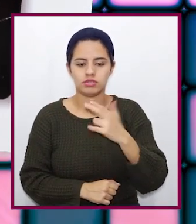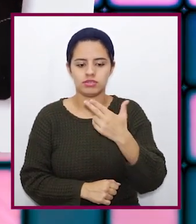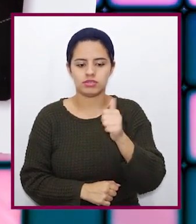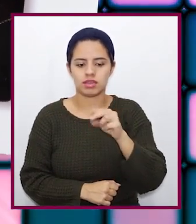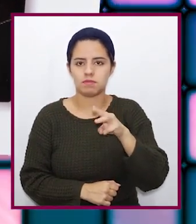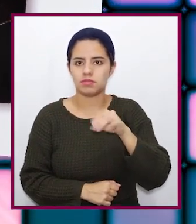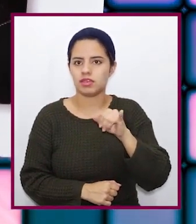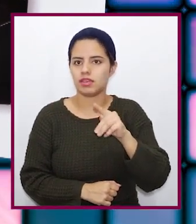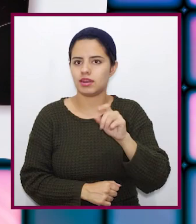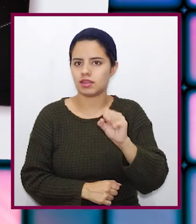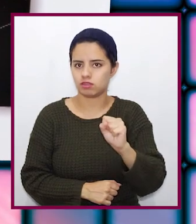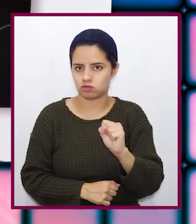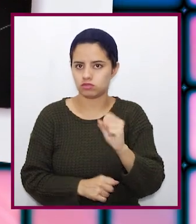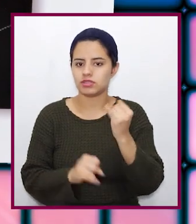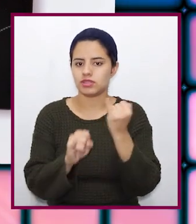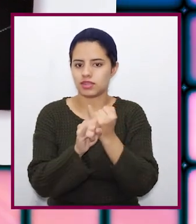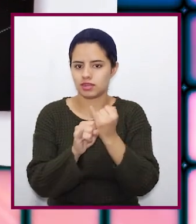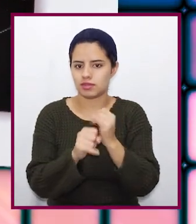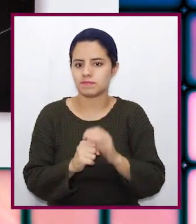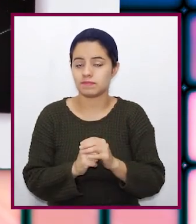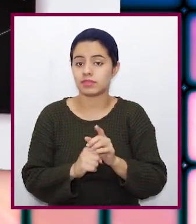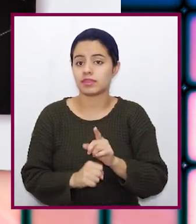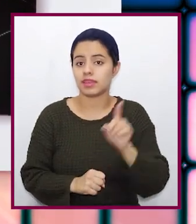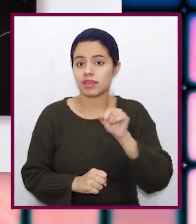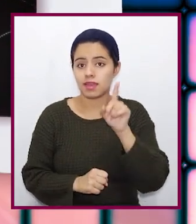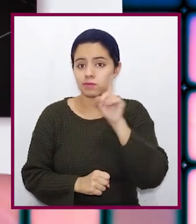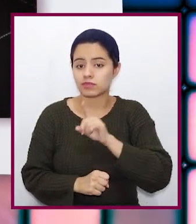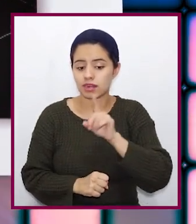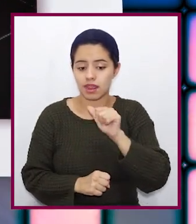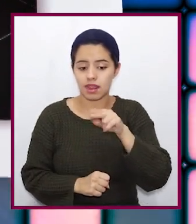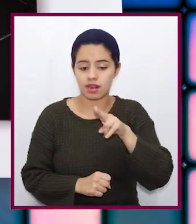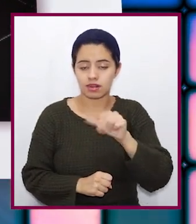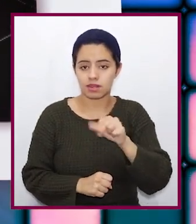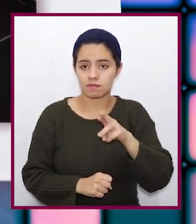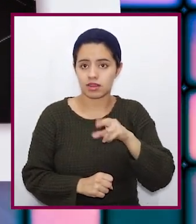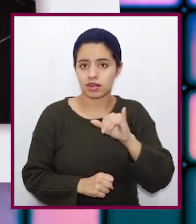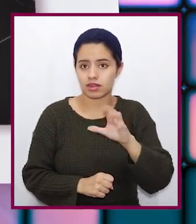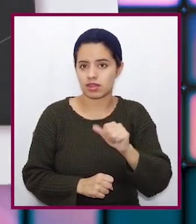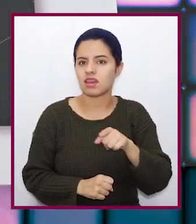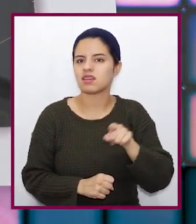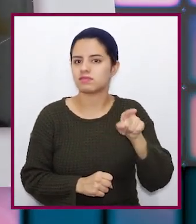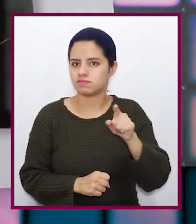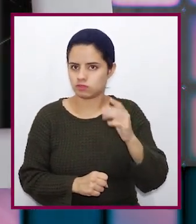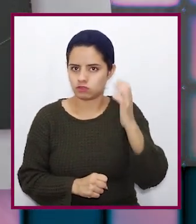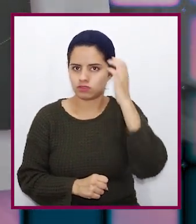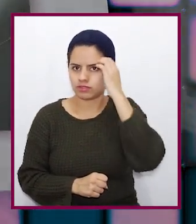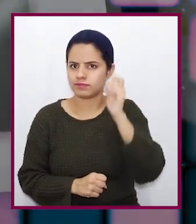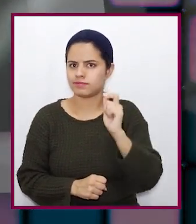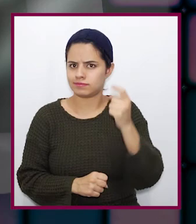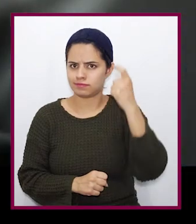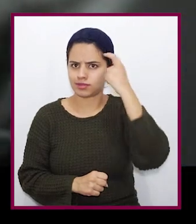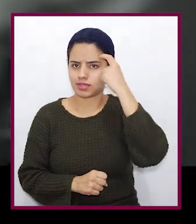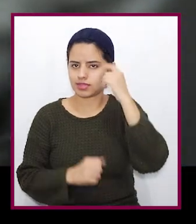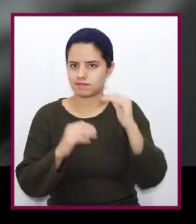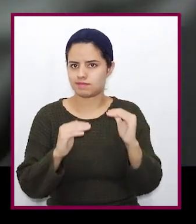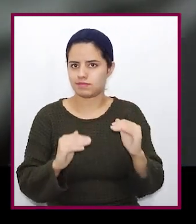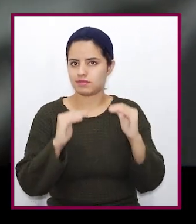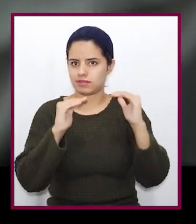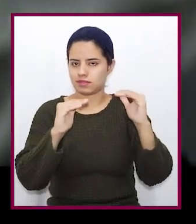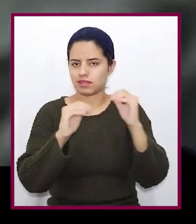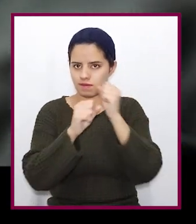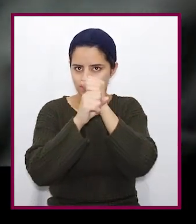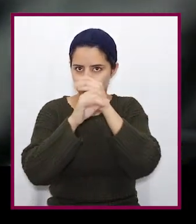escrito por Ana María Olabuenaga, quien es reconocida actualmente como una de las mentes más brillantes y creativas